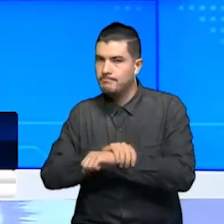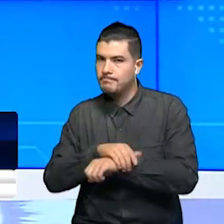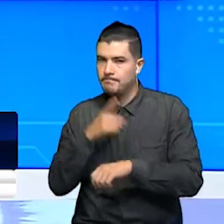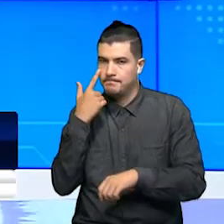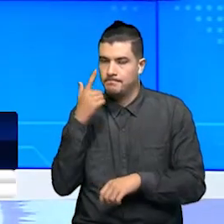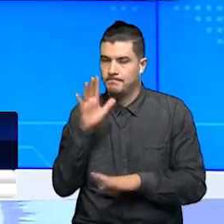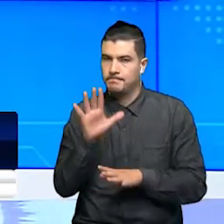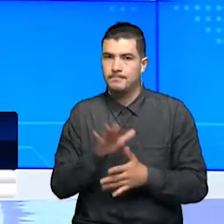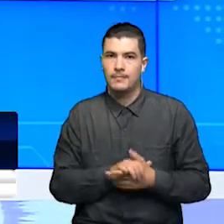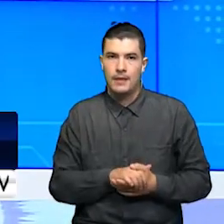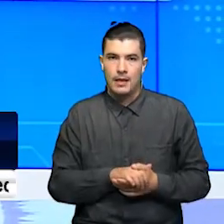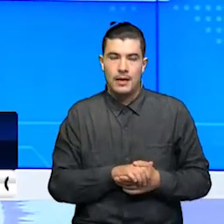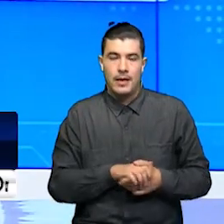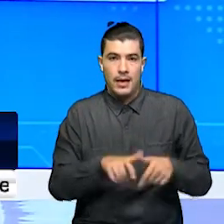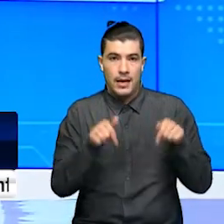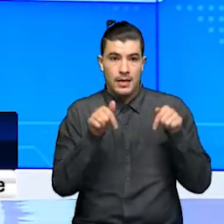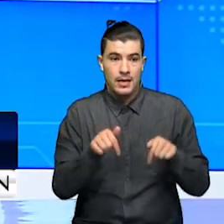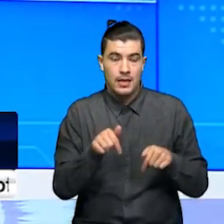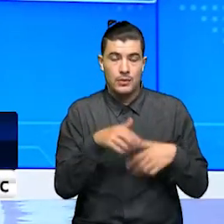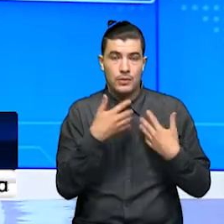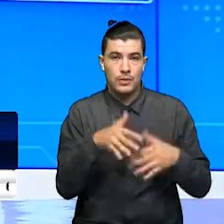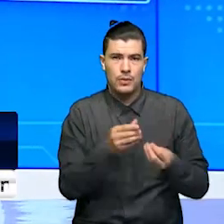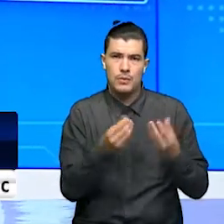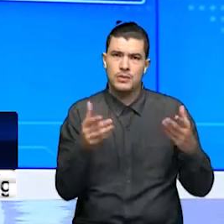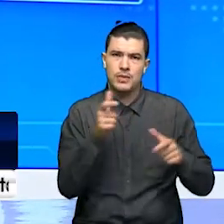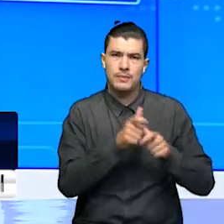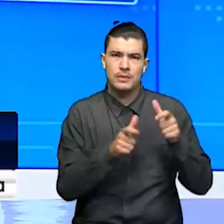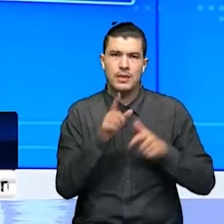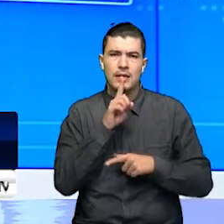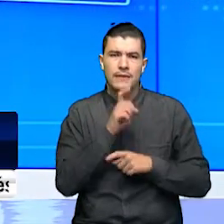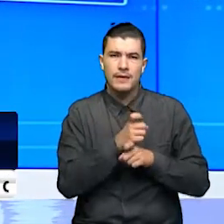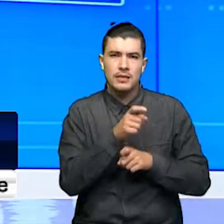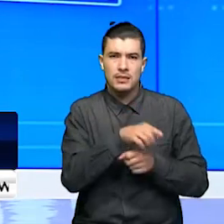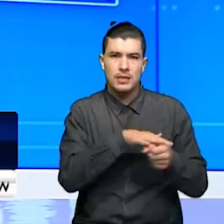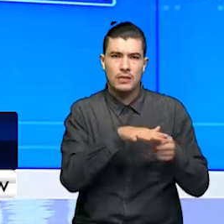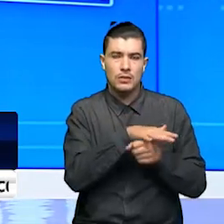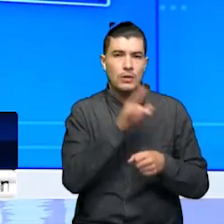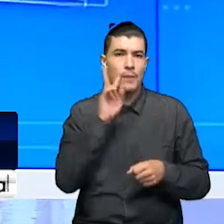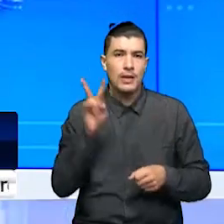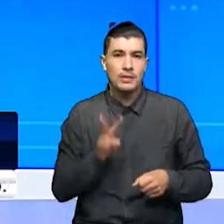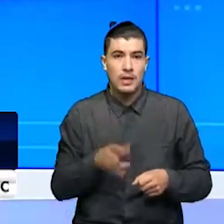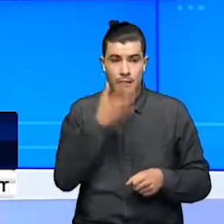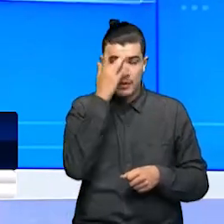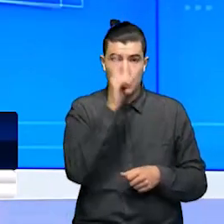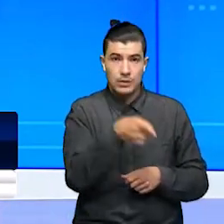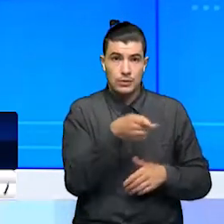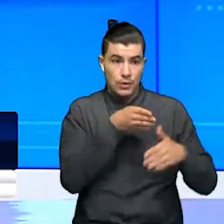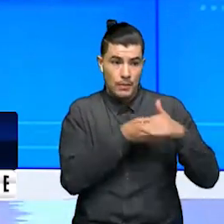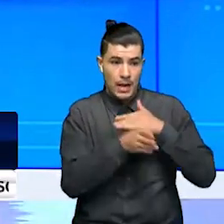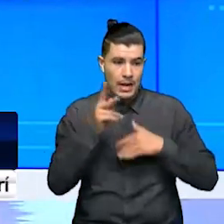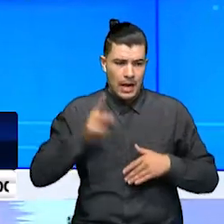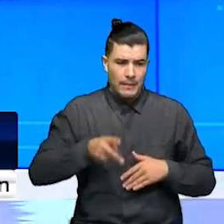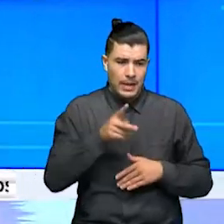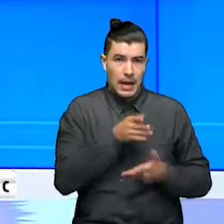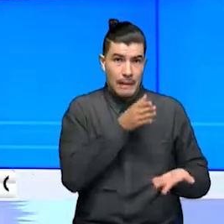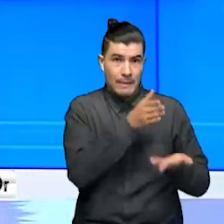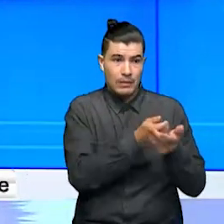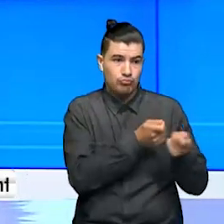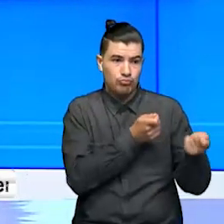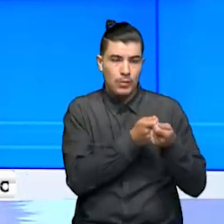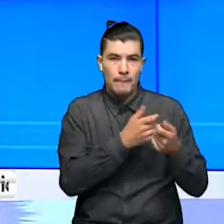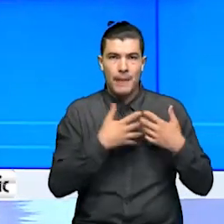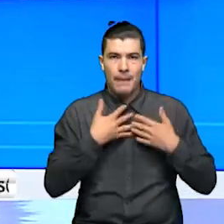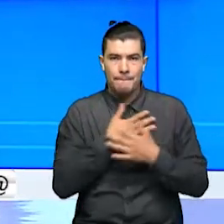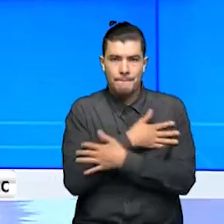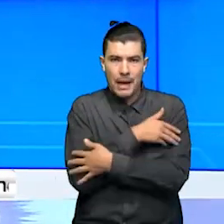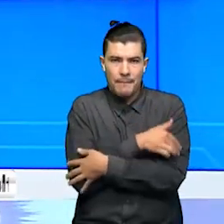Y en otras noticias siguen las dificultades para cientos de venezolanos que a su paso por Pamplona sufren por las bajas temperaturas y por las largas jornadas